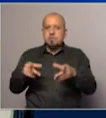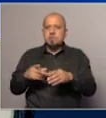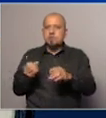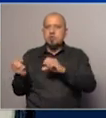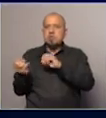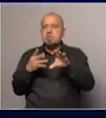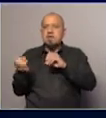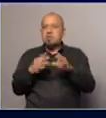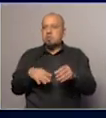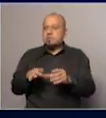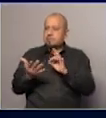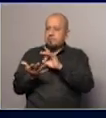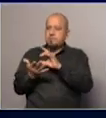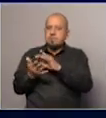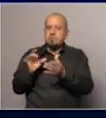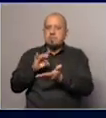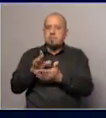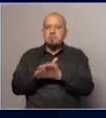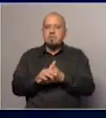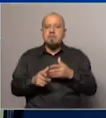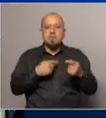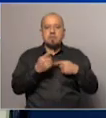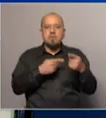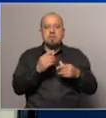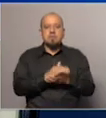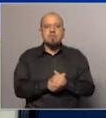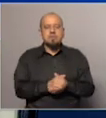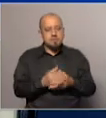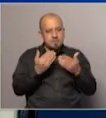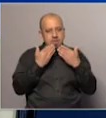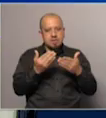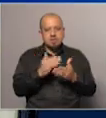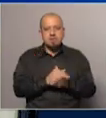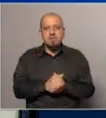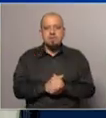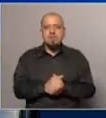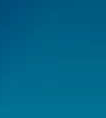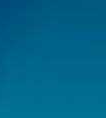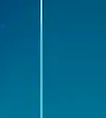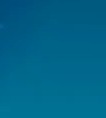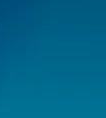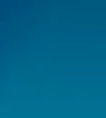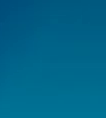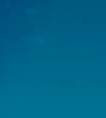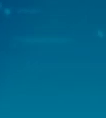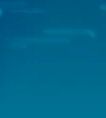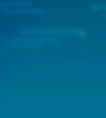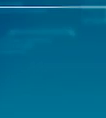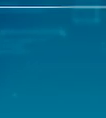exprés hay un tema de vivienda que está en la ley seguiremos hablando de estos asuntos graziano estado por la visita tv ciudad gracias a ustedes